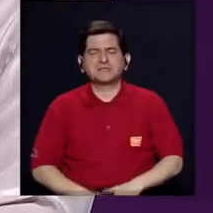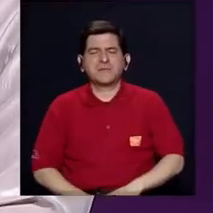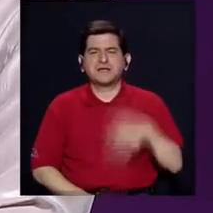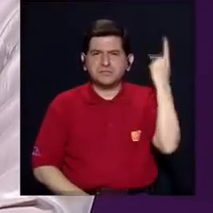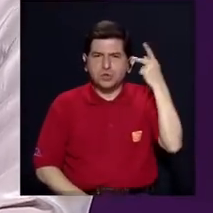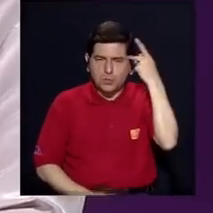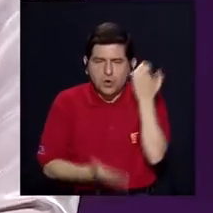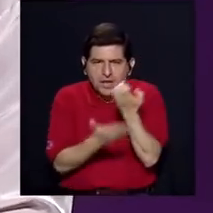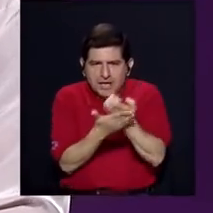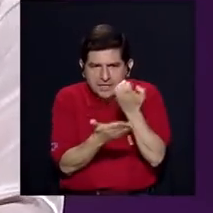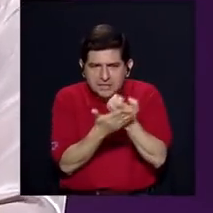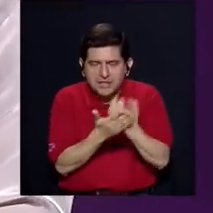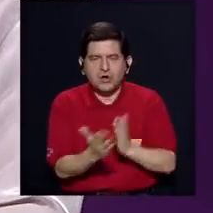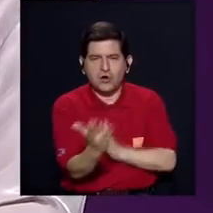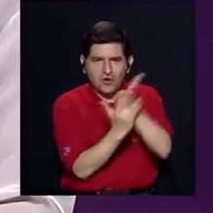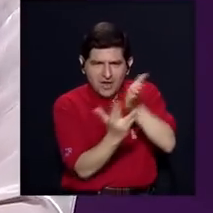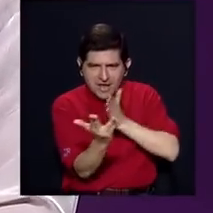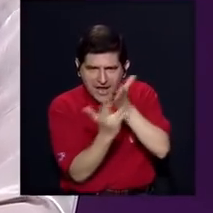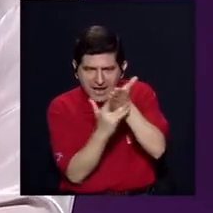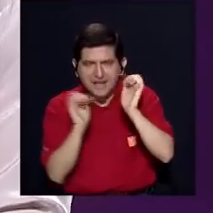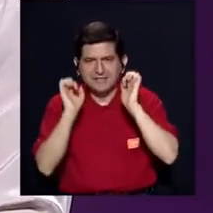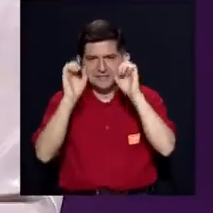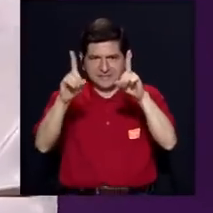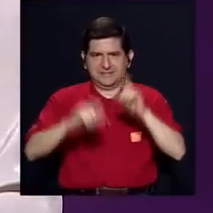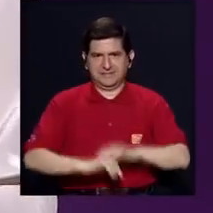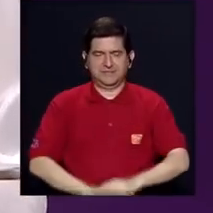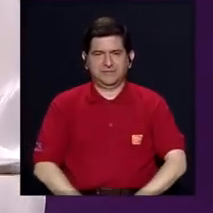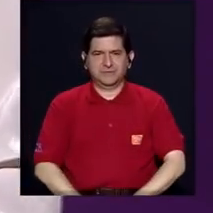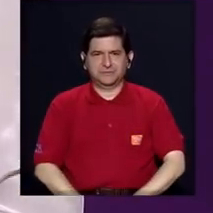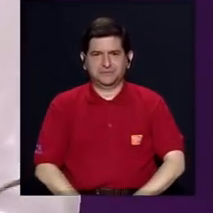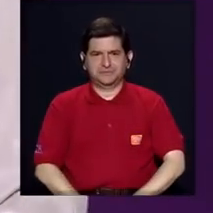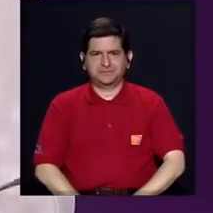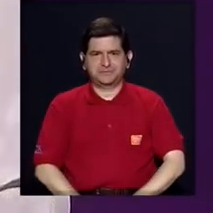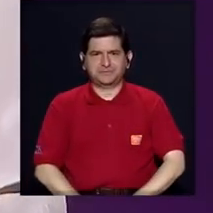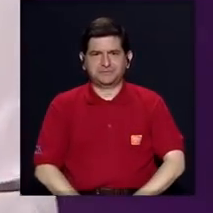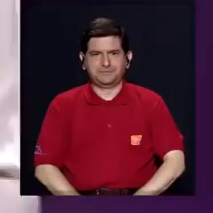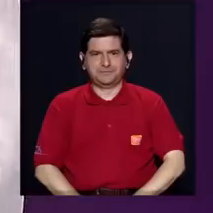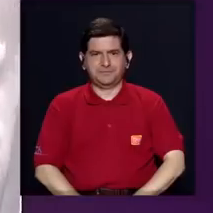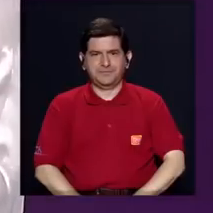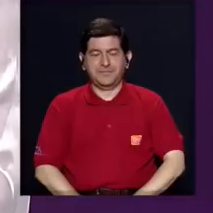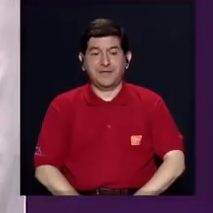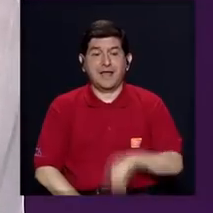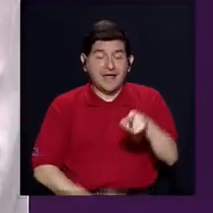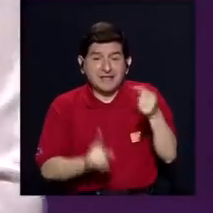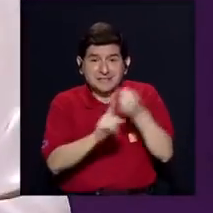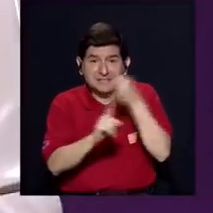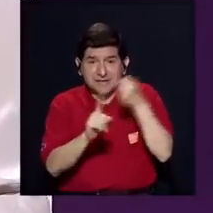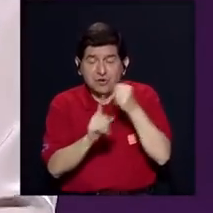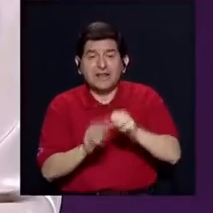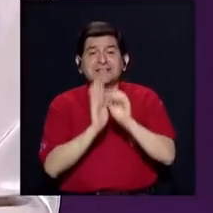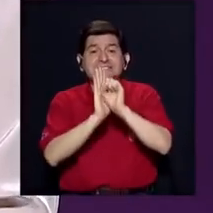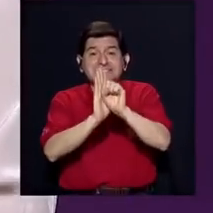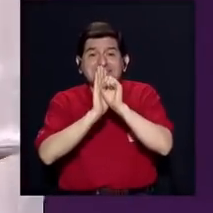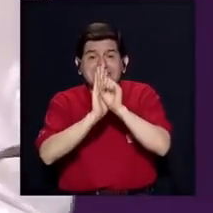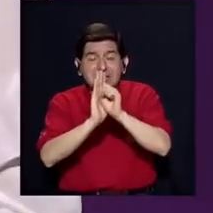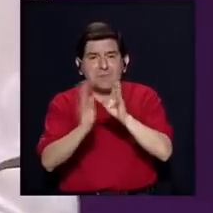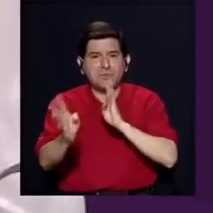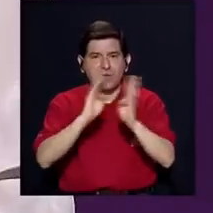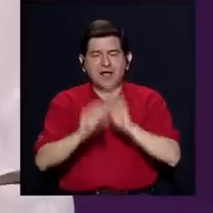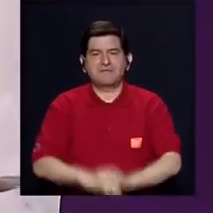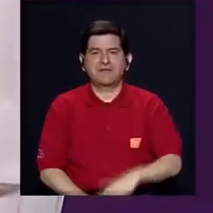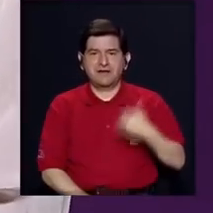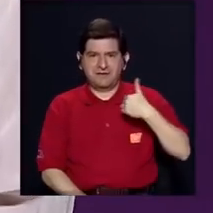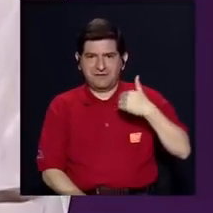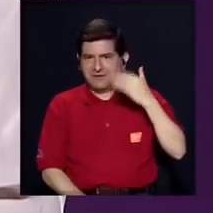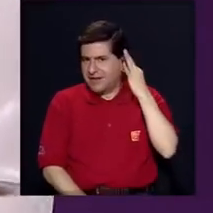en el terreno de acceso a la educación es decir hay una violencia simbólica como la que hablaba katia